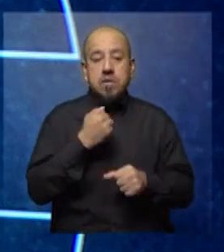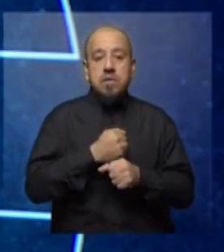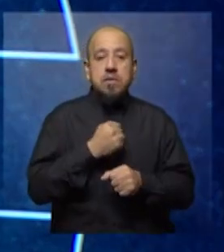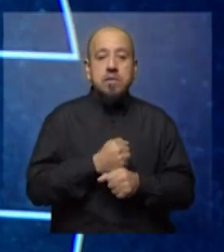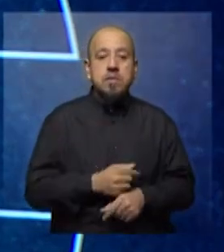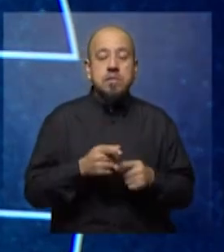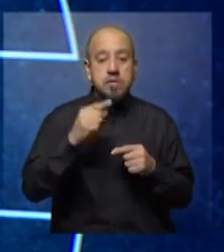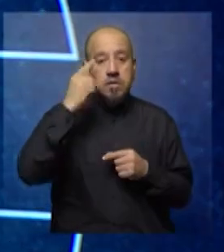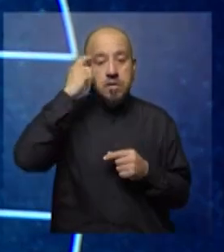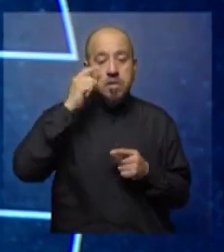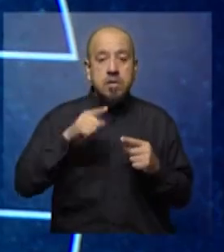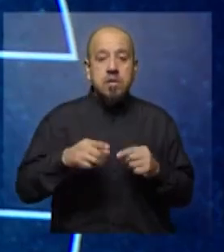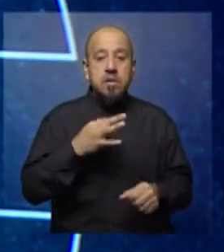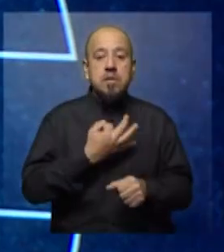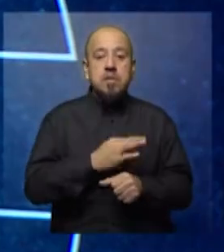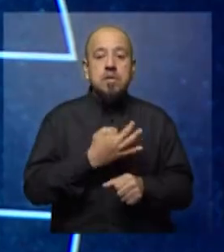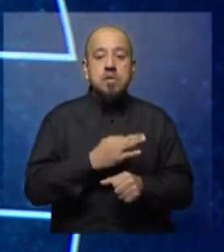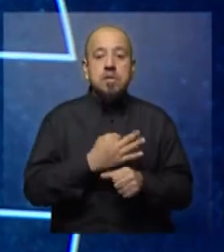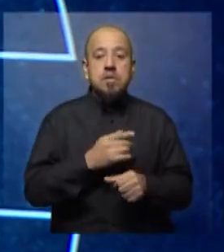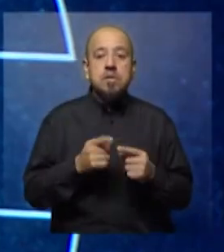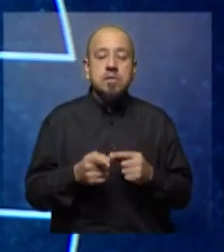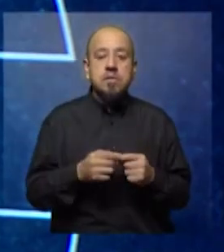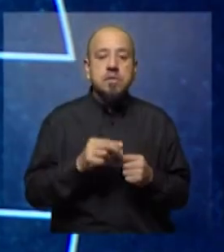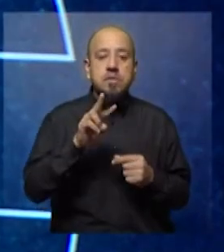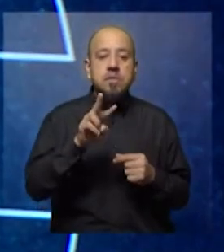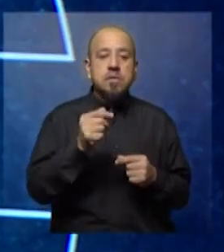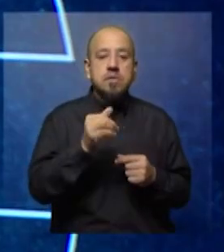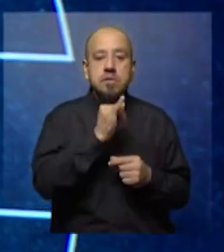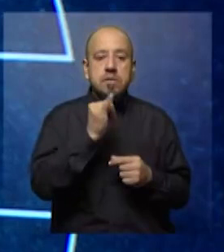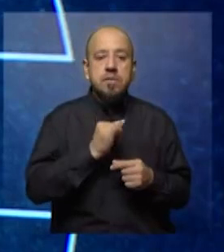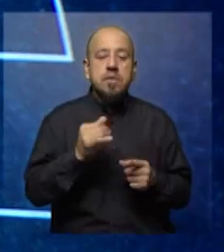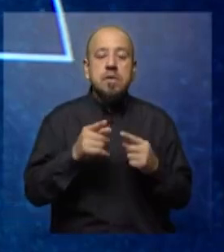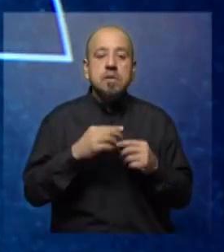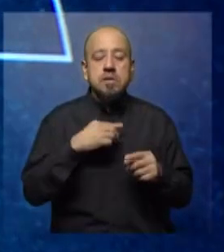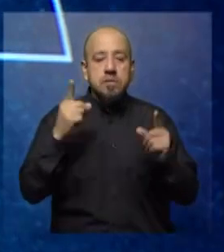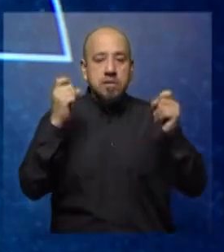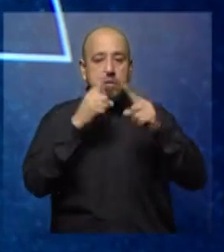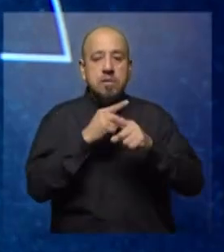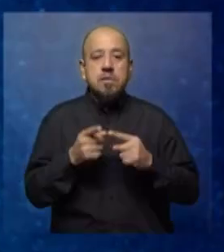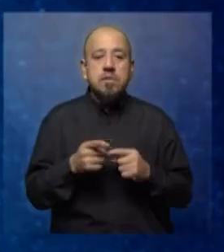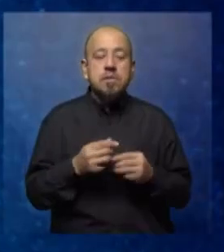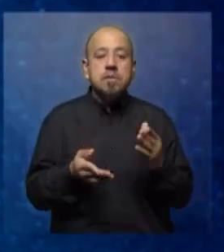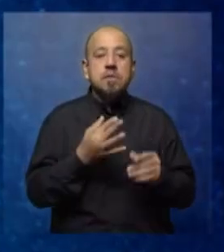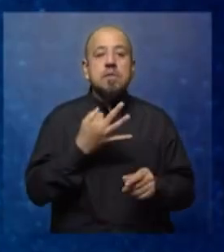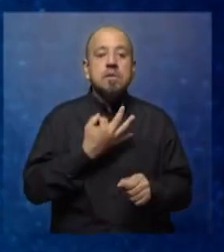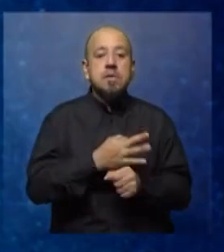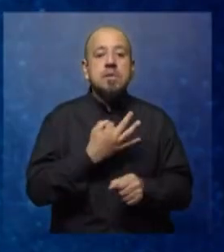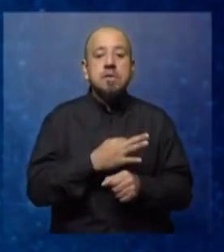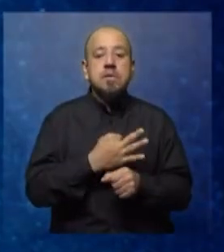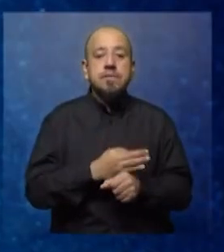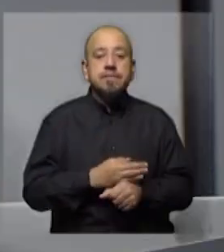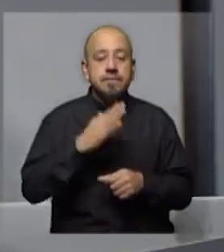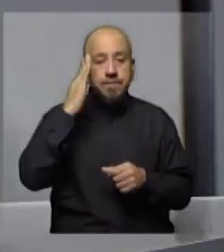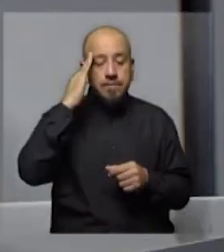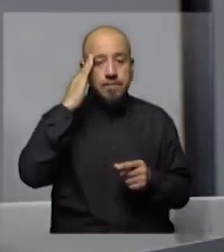esta idea de enseñar a dudar dice vas que es mucho más difícil que enseñar a